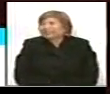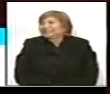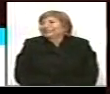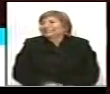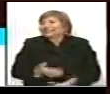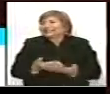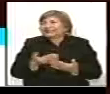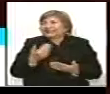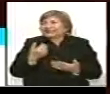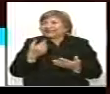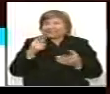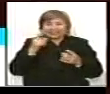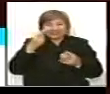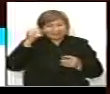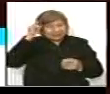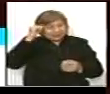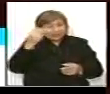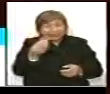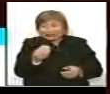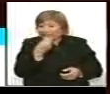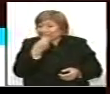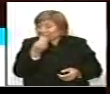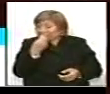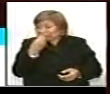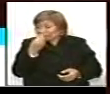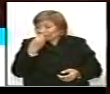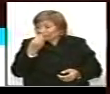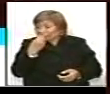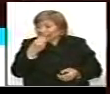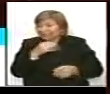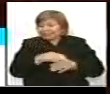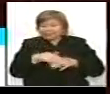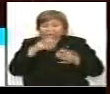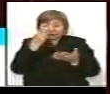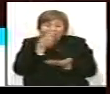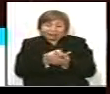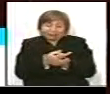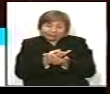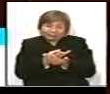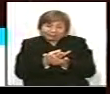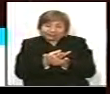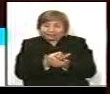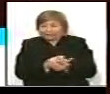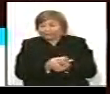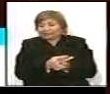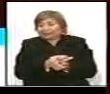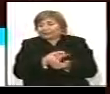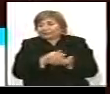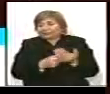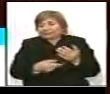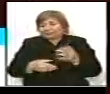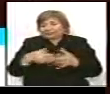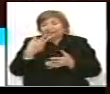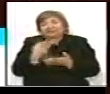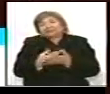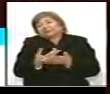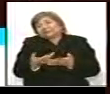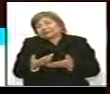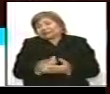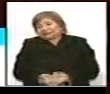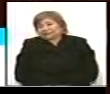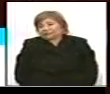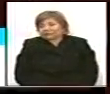No, primero la vaca come, ¿no? Come. Después se echa. ¿Y qué hace ahí, echada?